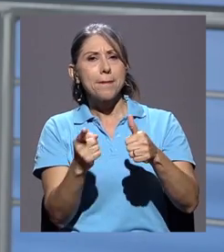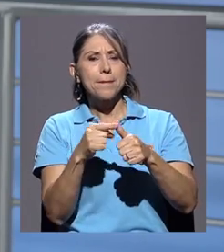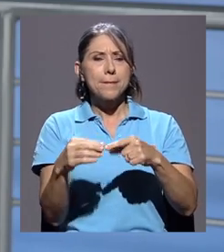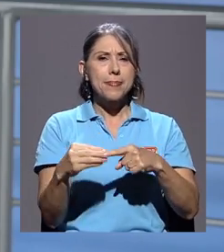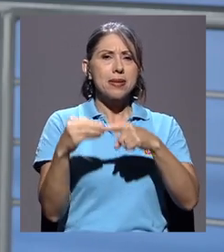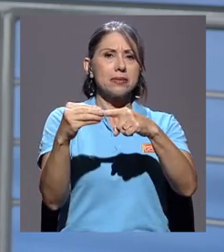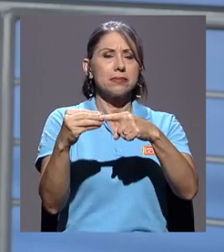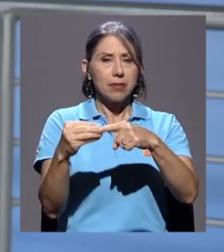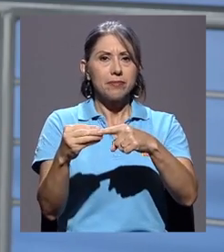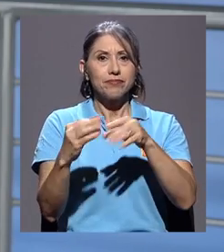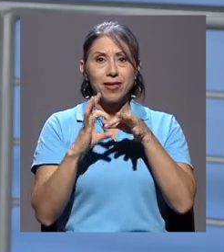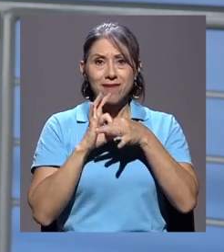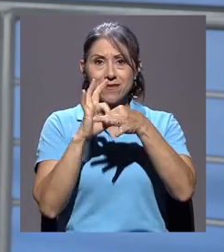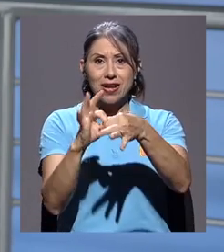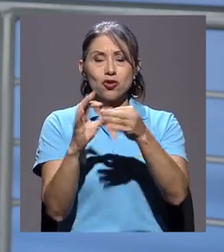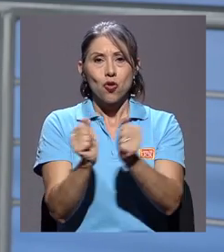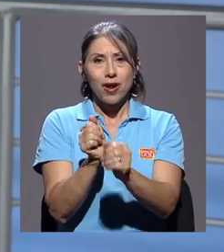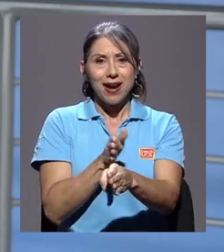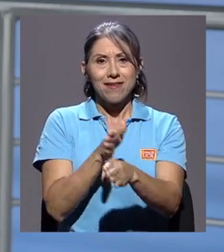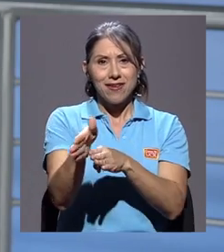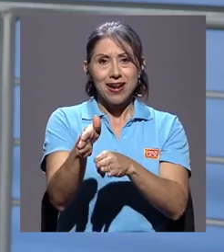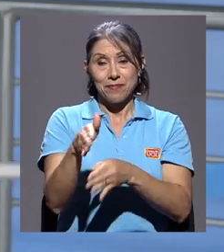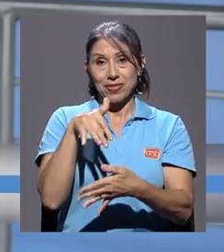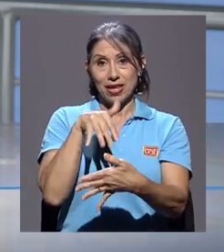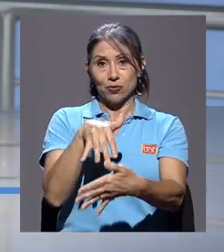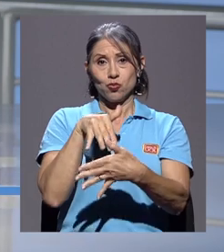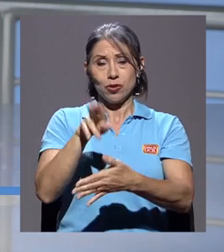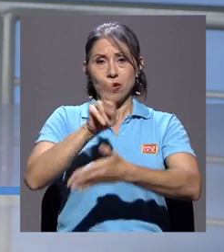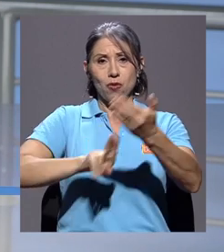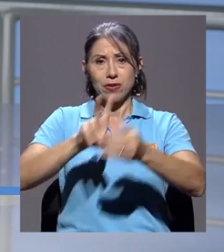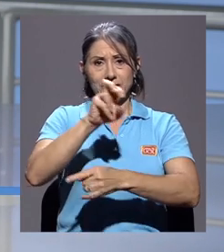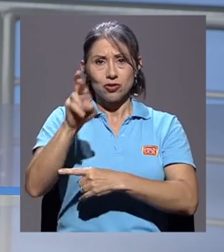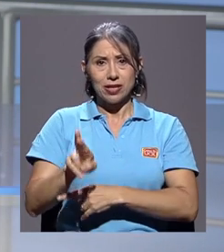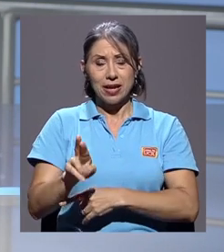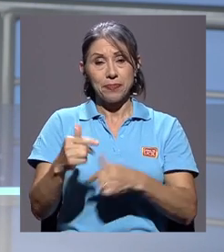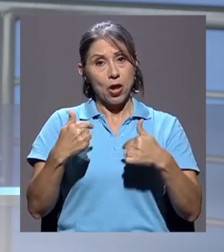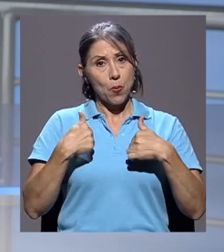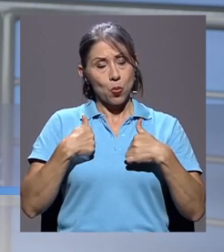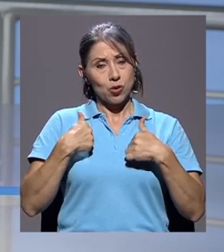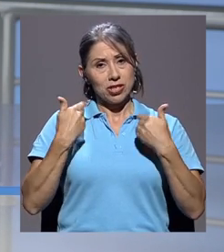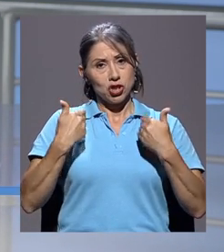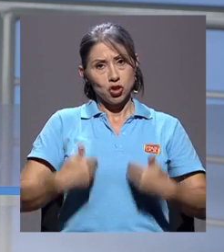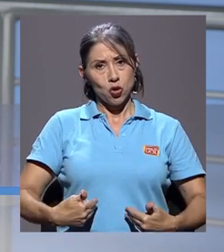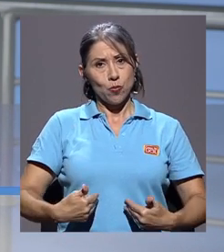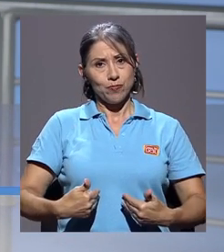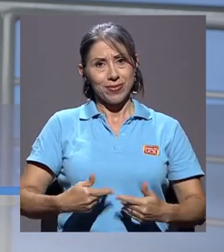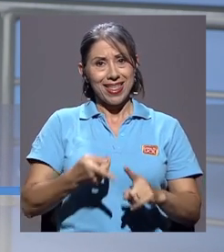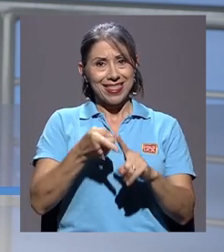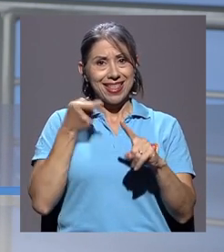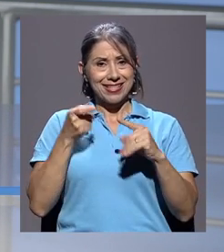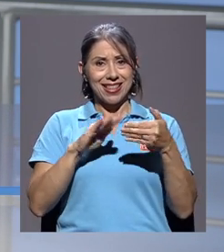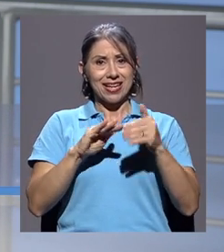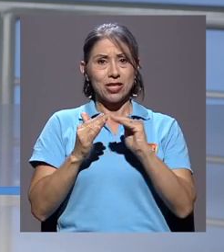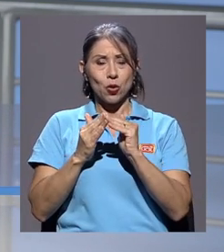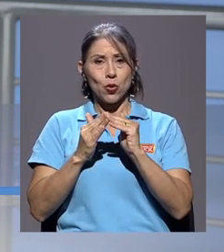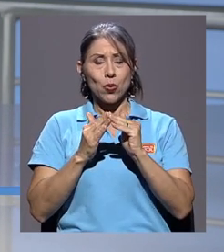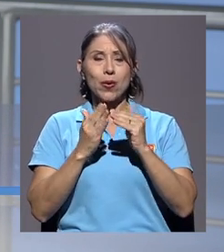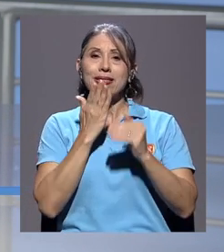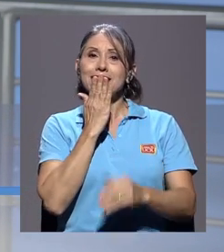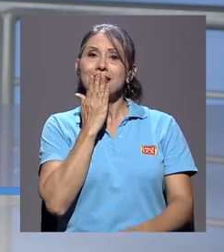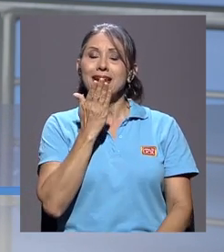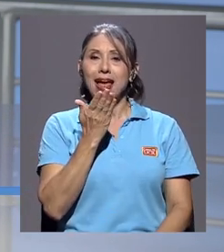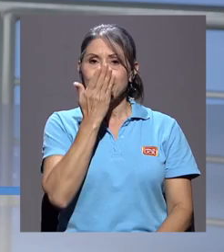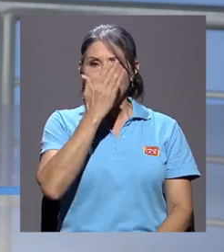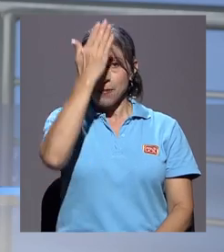tengo en relación con la carrera y estudiar en la Universidad de Costa Rica, porque yo como oriundo del territorio indígena de